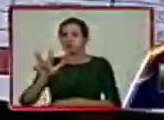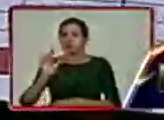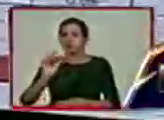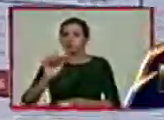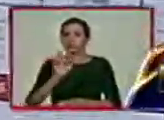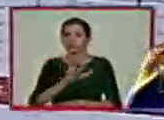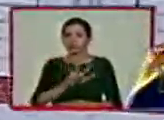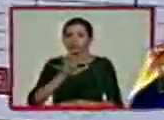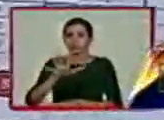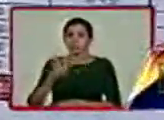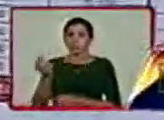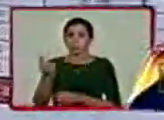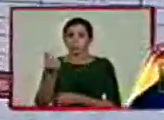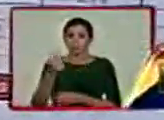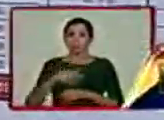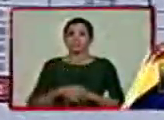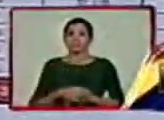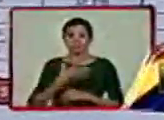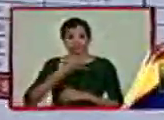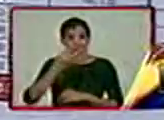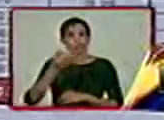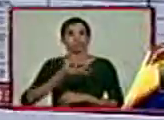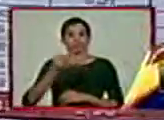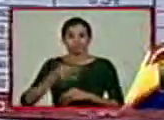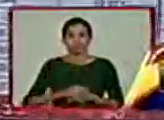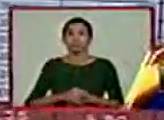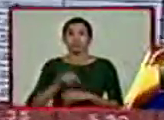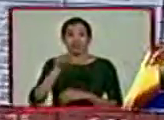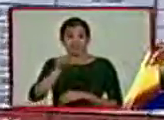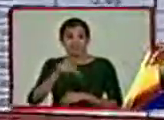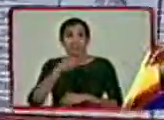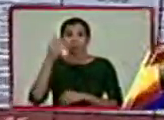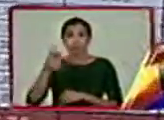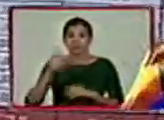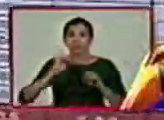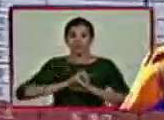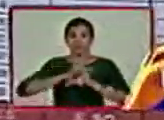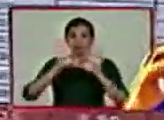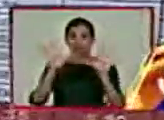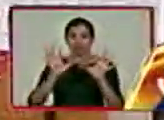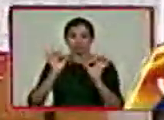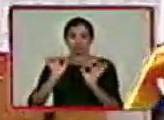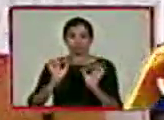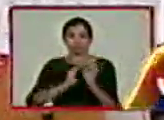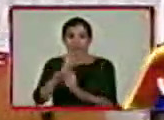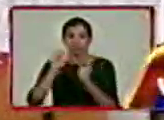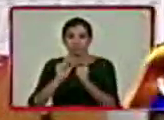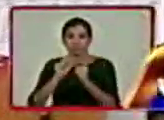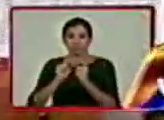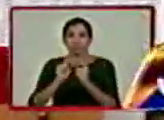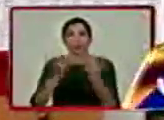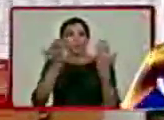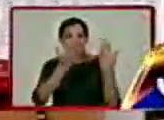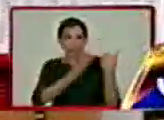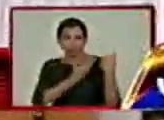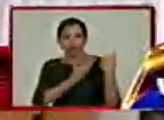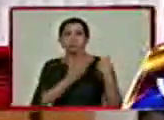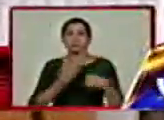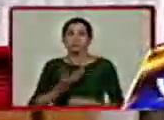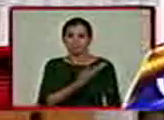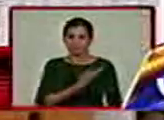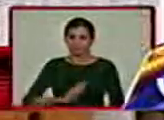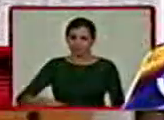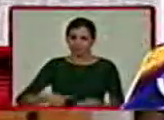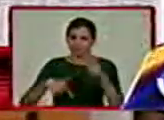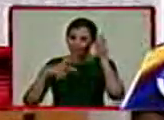453.35 bolívares. Ver de verdad que esta es la política clara, precisa y concisa, responsable del comandante presidente